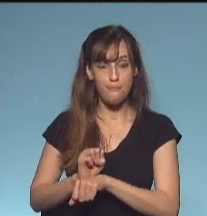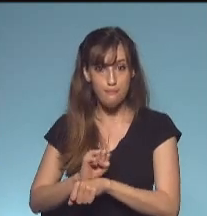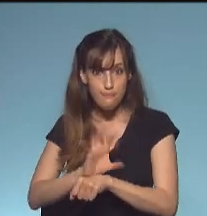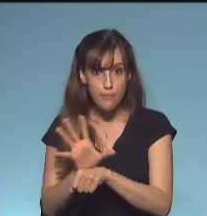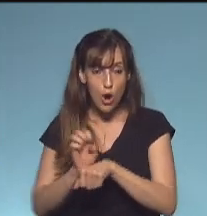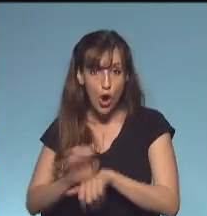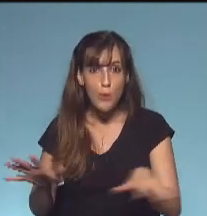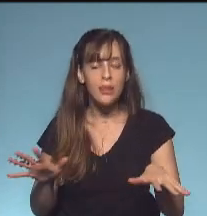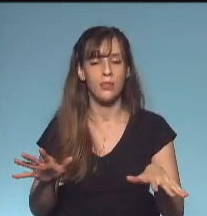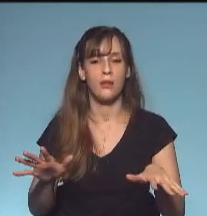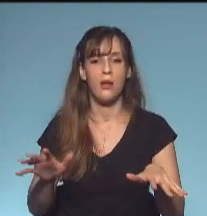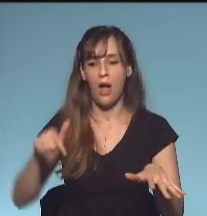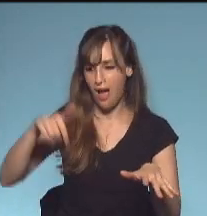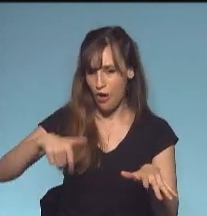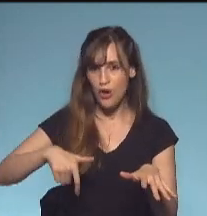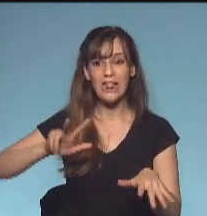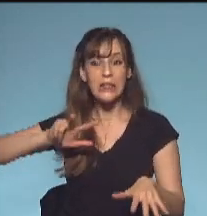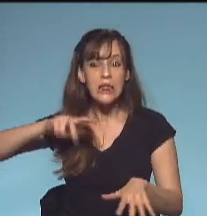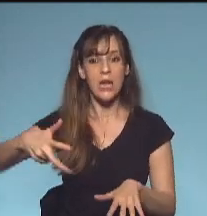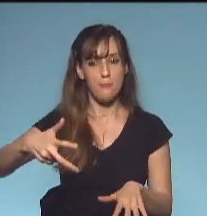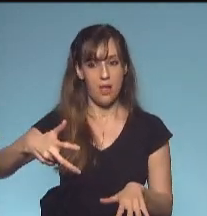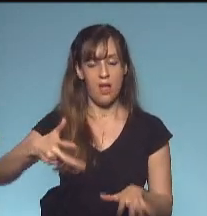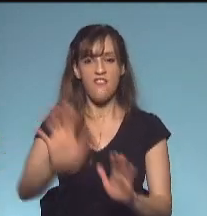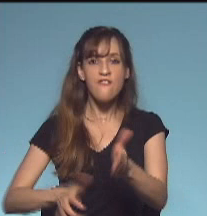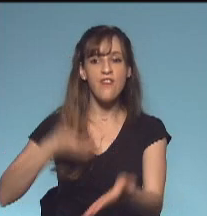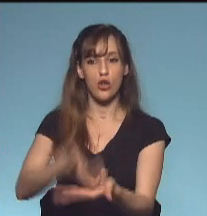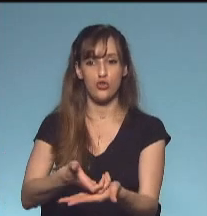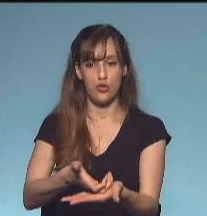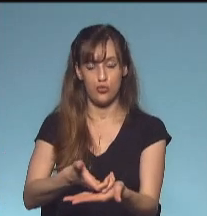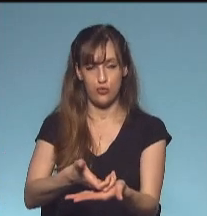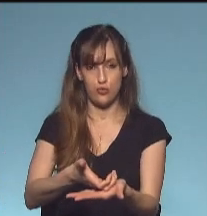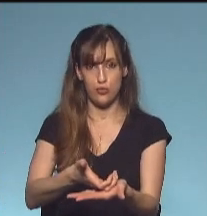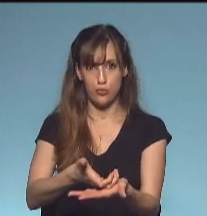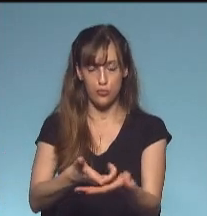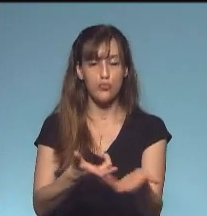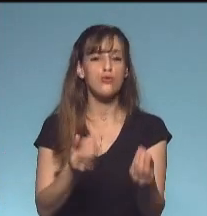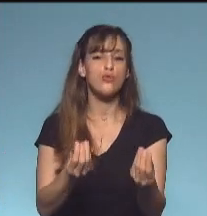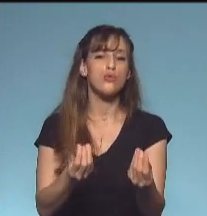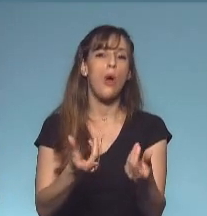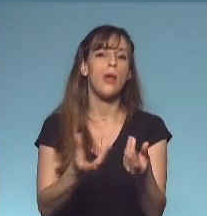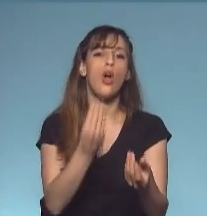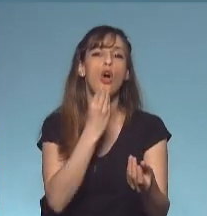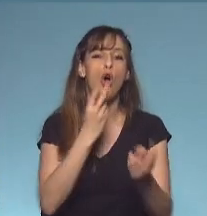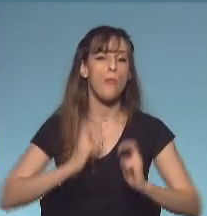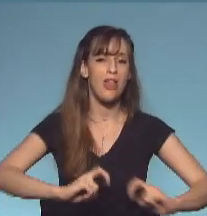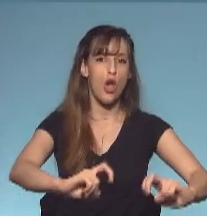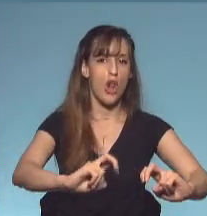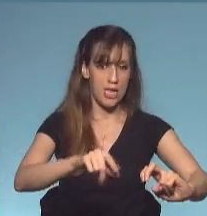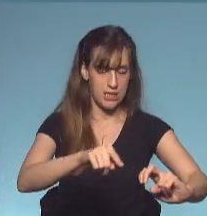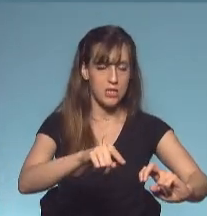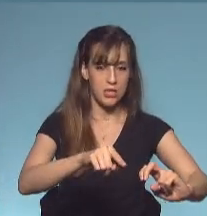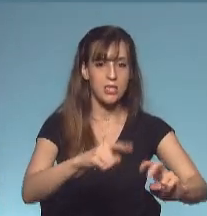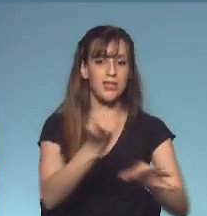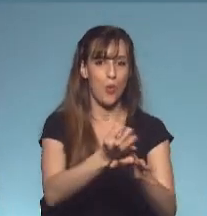que es la inversión en los comedores escolares, en nuestro sistema alimentario escolar. Eso